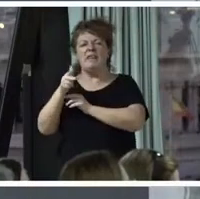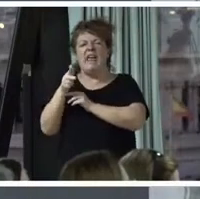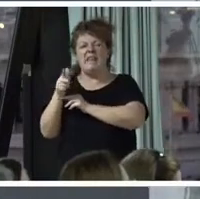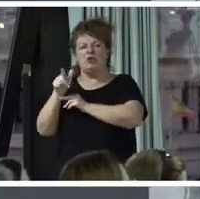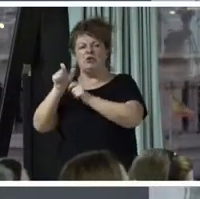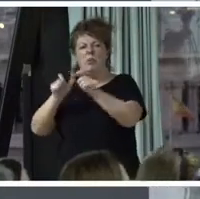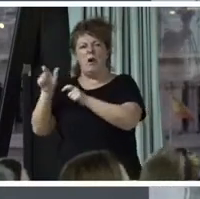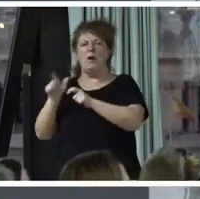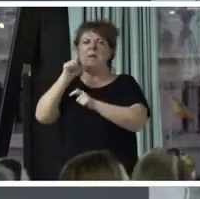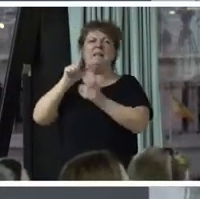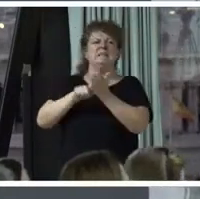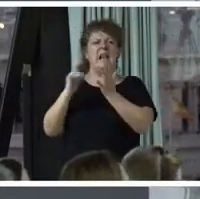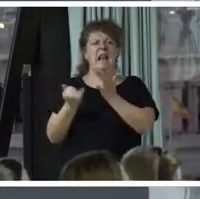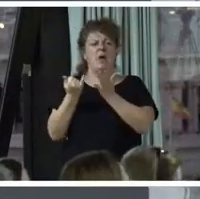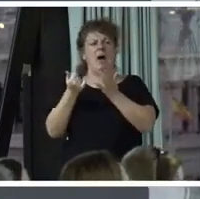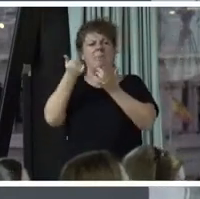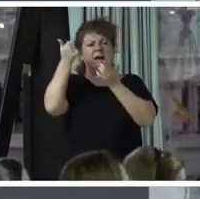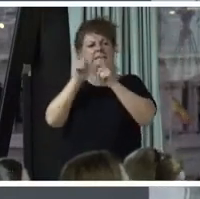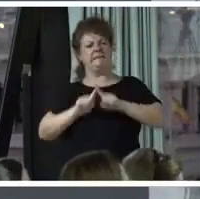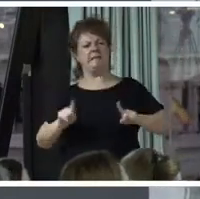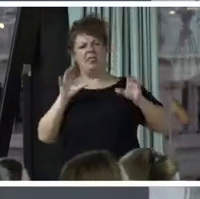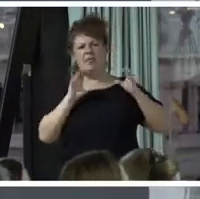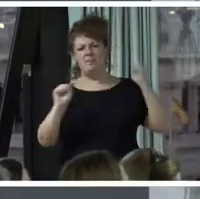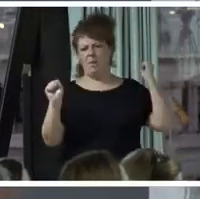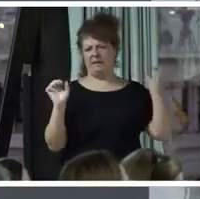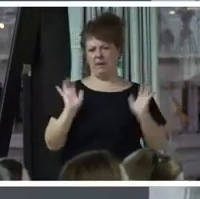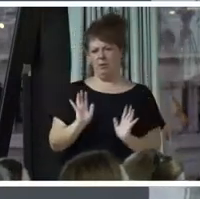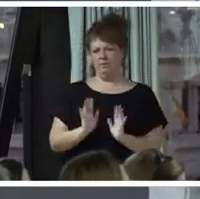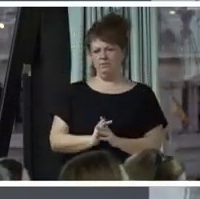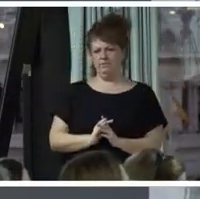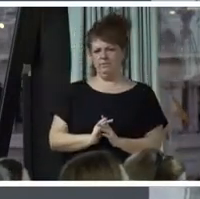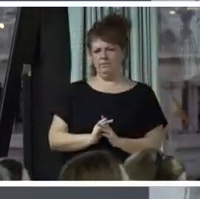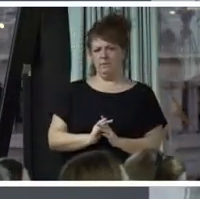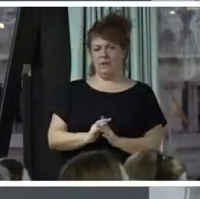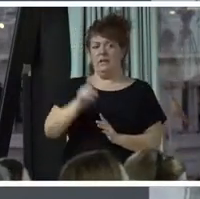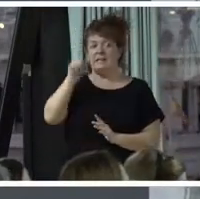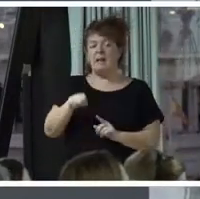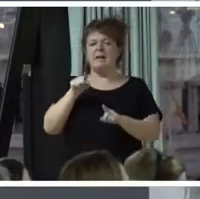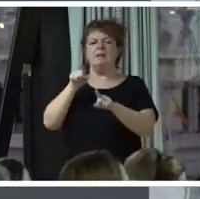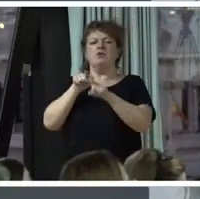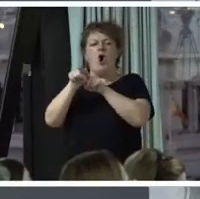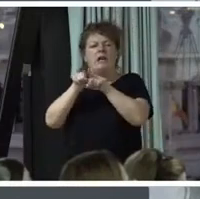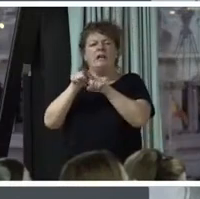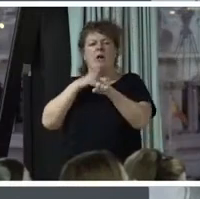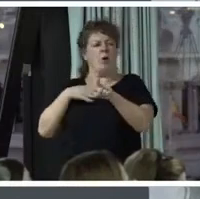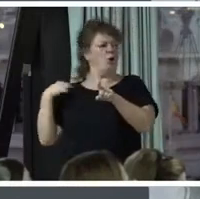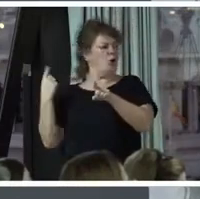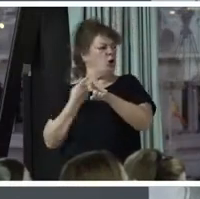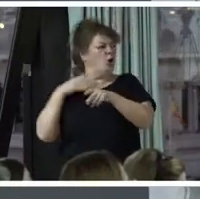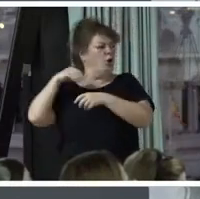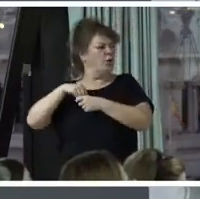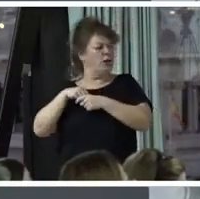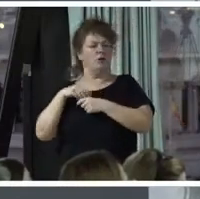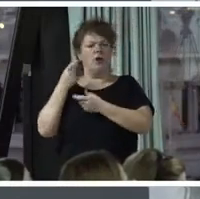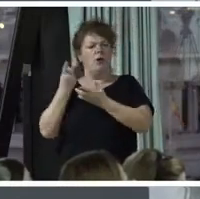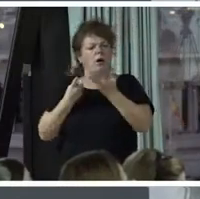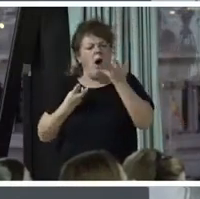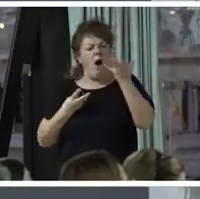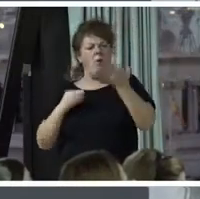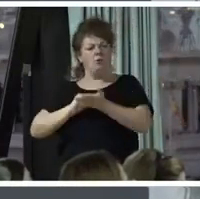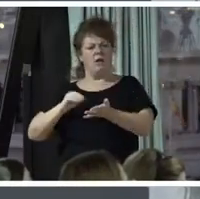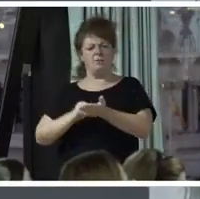normalmente utilizan un lenguaje bastante más diplomático cosa que ha sido también objeto de crítica por muchas de nosotras en en muchas